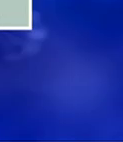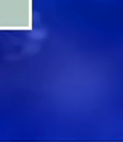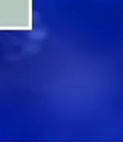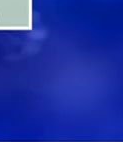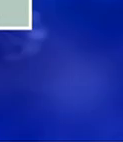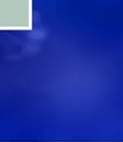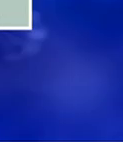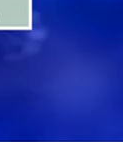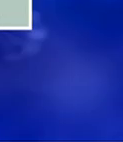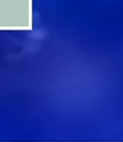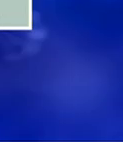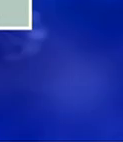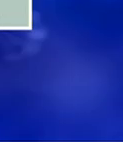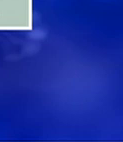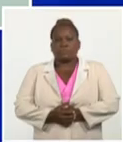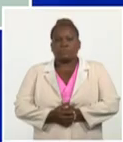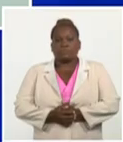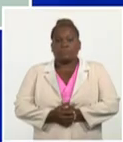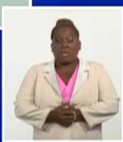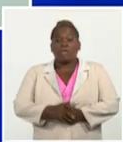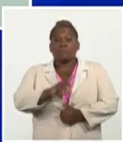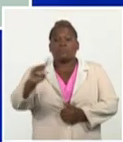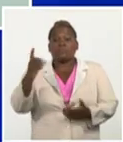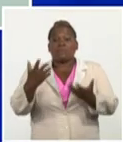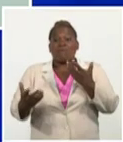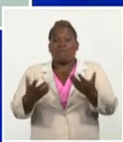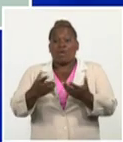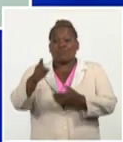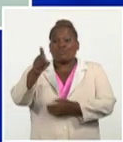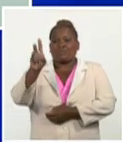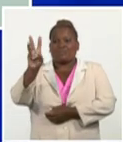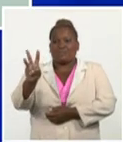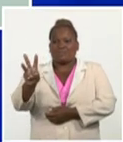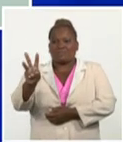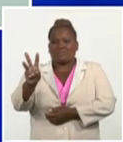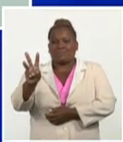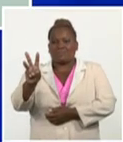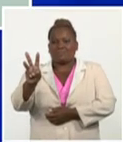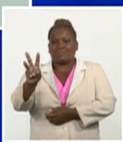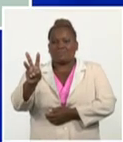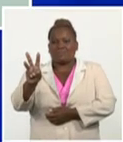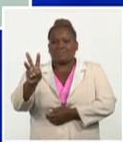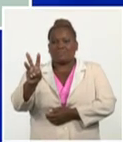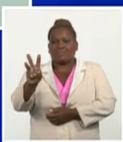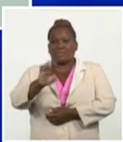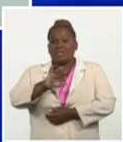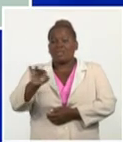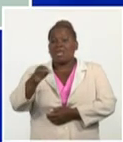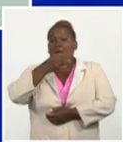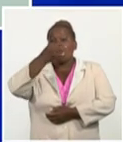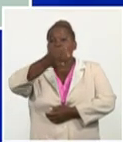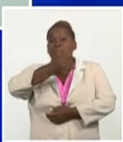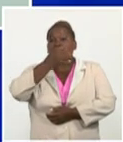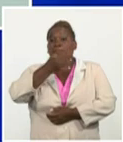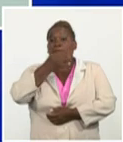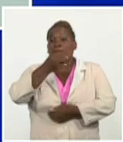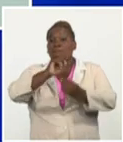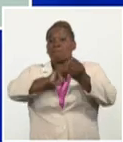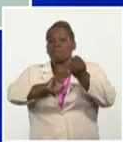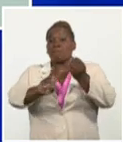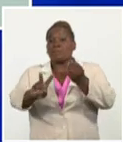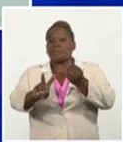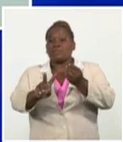municipios. Cienfuegos, 13 casos. Como dije ya, una provincia